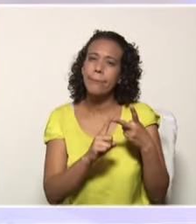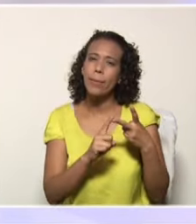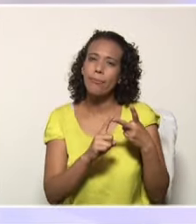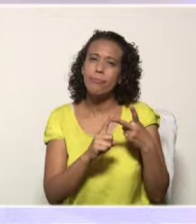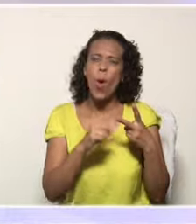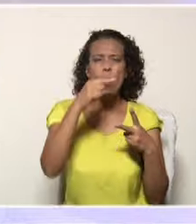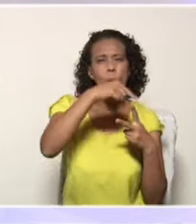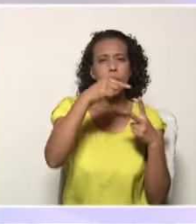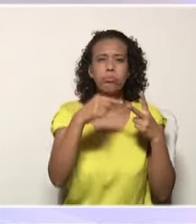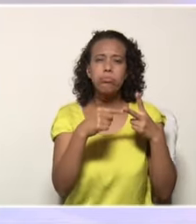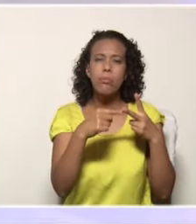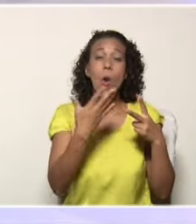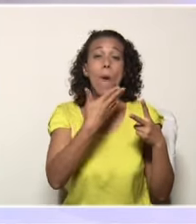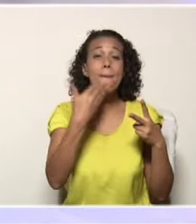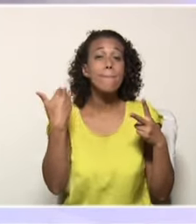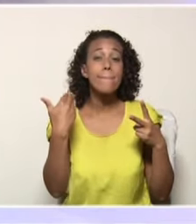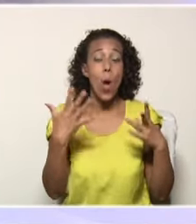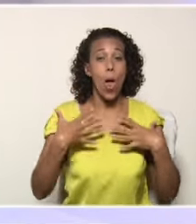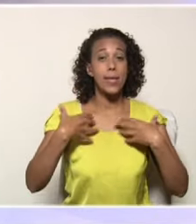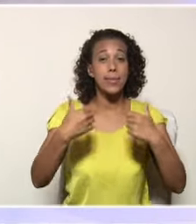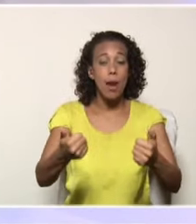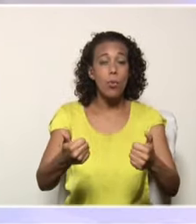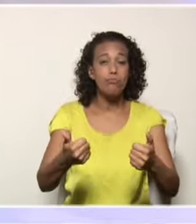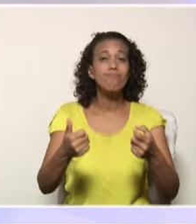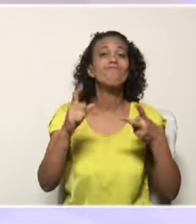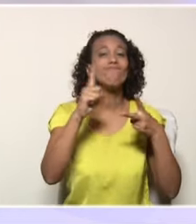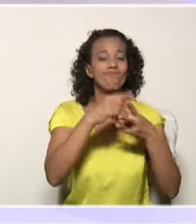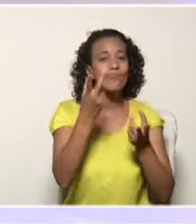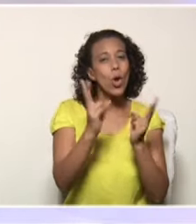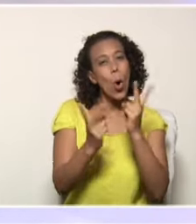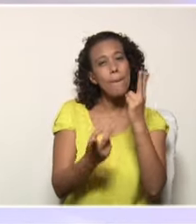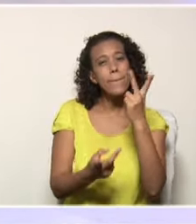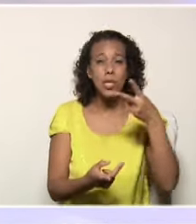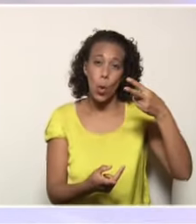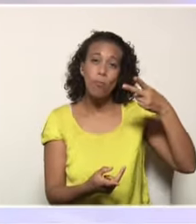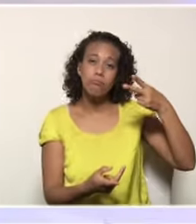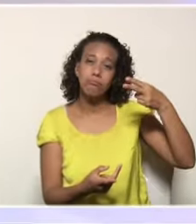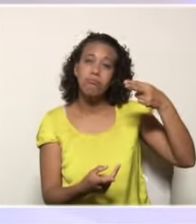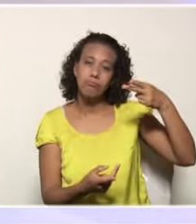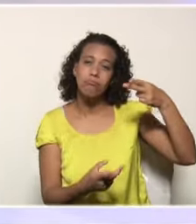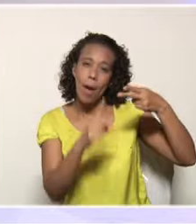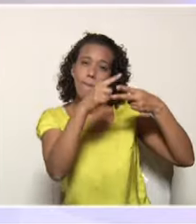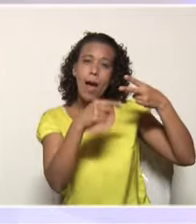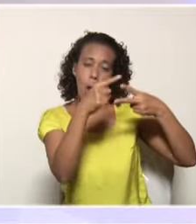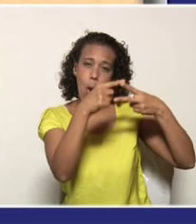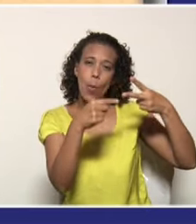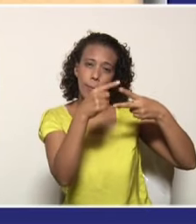predominantemente anaeróbico. Lo mejor para la salud es combinar la práctica de ambos ejercicios.